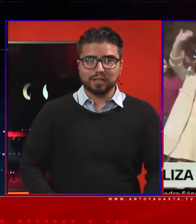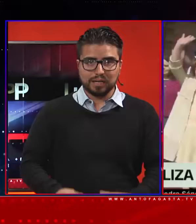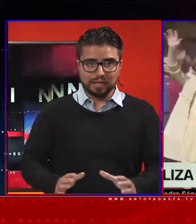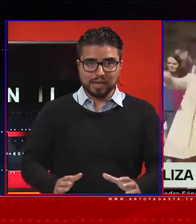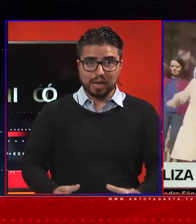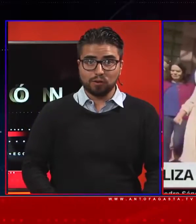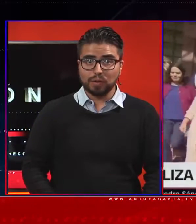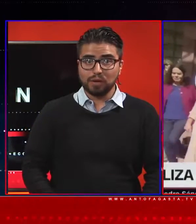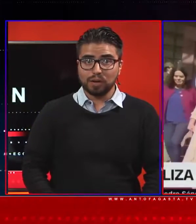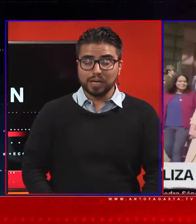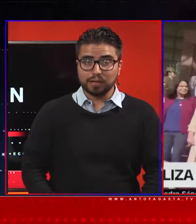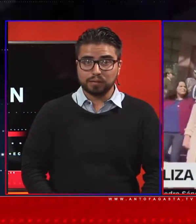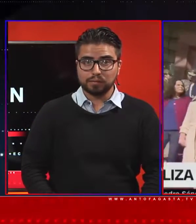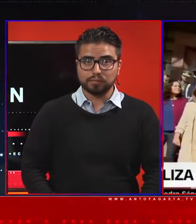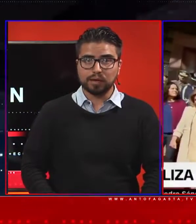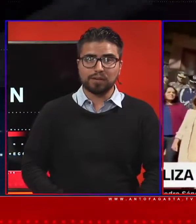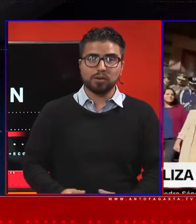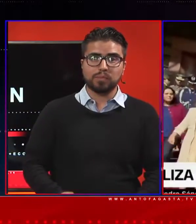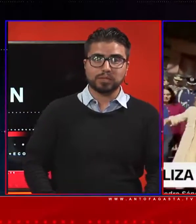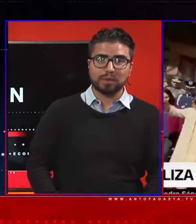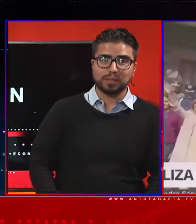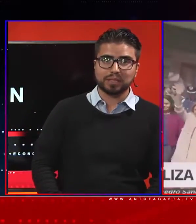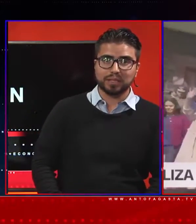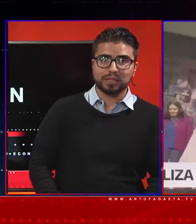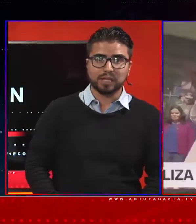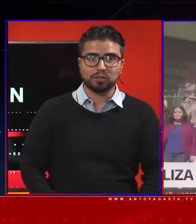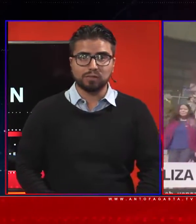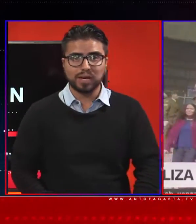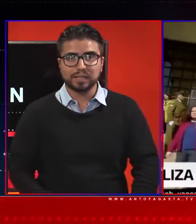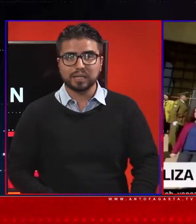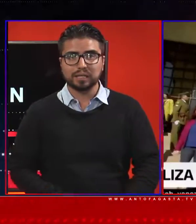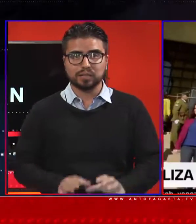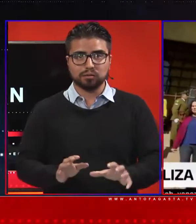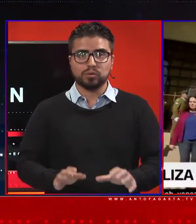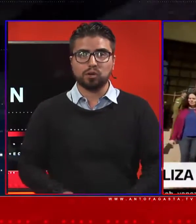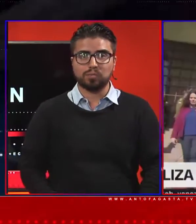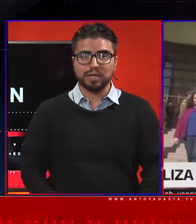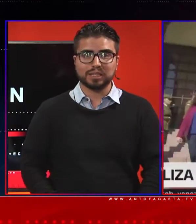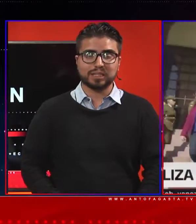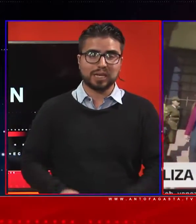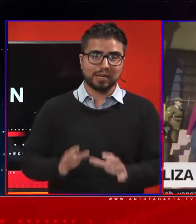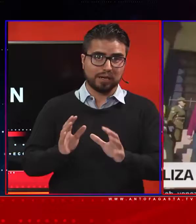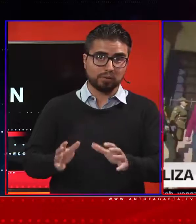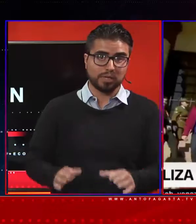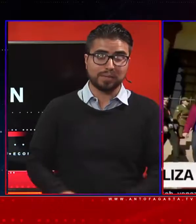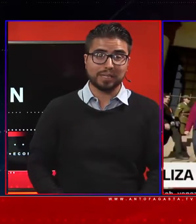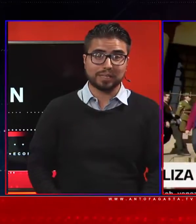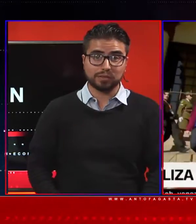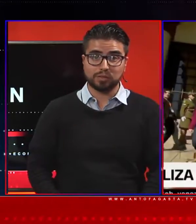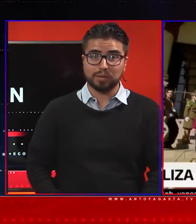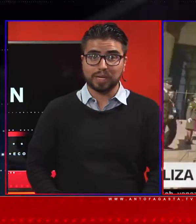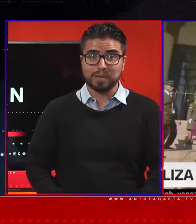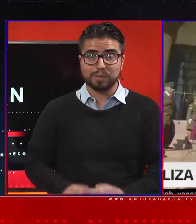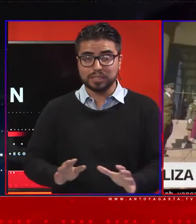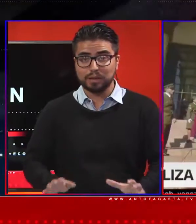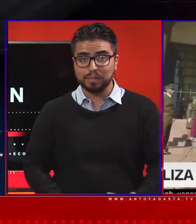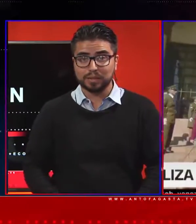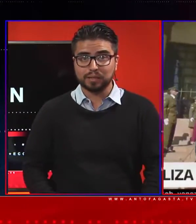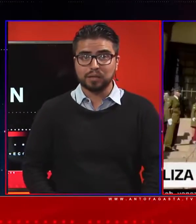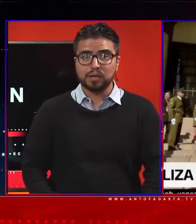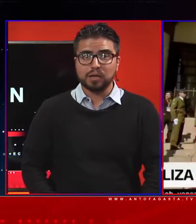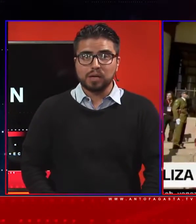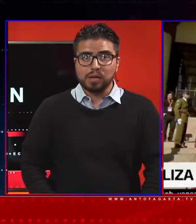reactivar las economías locales hablamos principalmente de antofagasta que es una economía centrada exclusivamente en la extracción de minerales